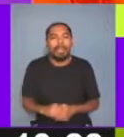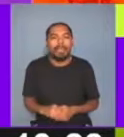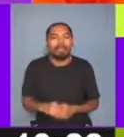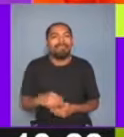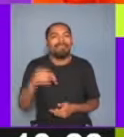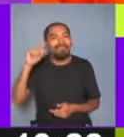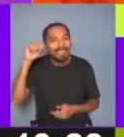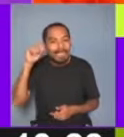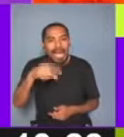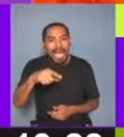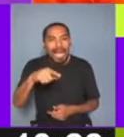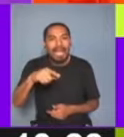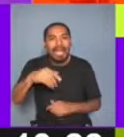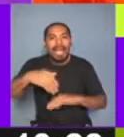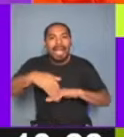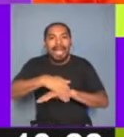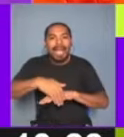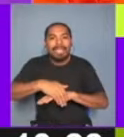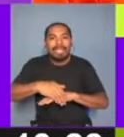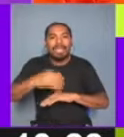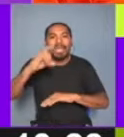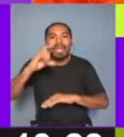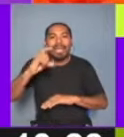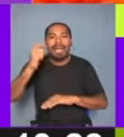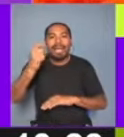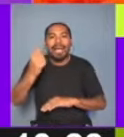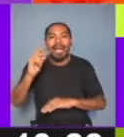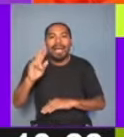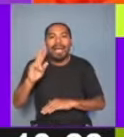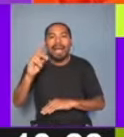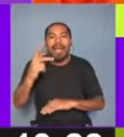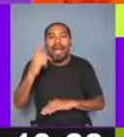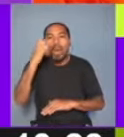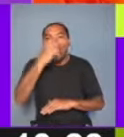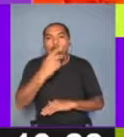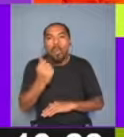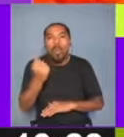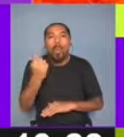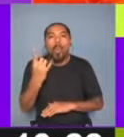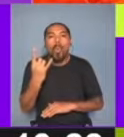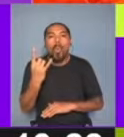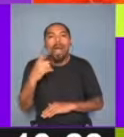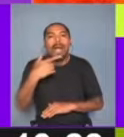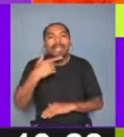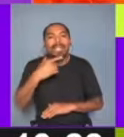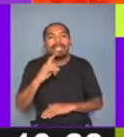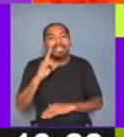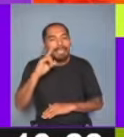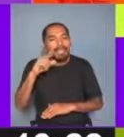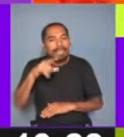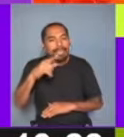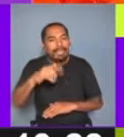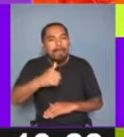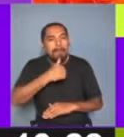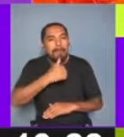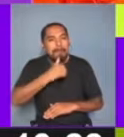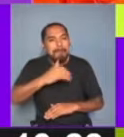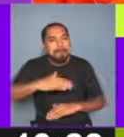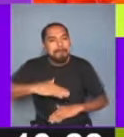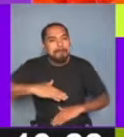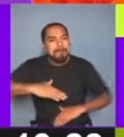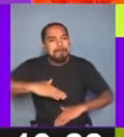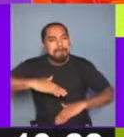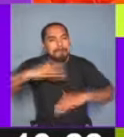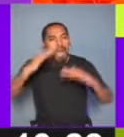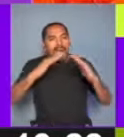también este toda el agua que escurría de de de este sector ha inundado a un punto tal de casi 1 Met y medio no en esta vivienda esa gente